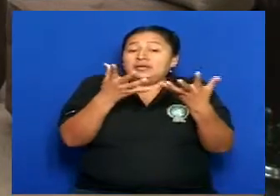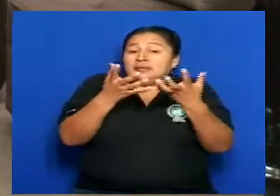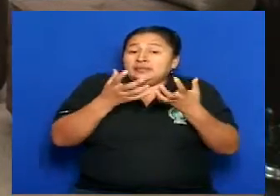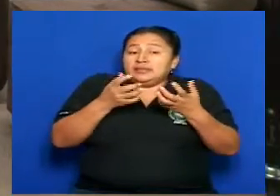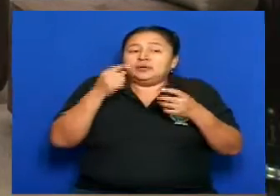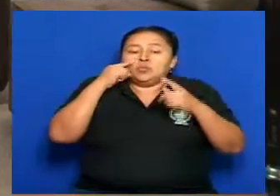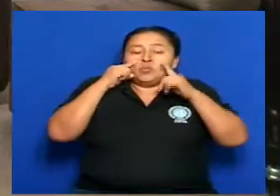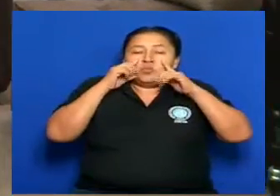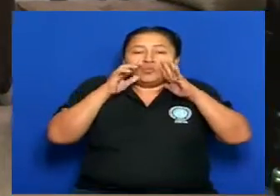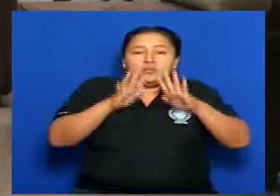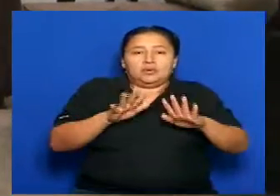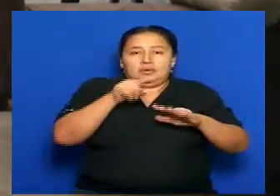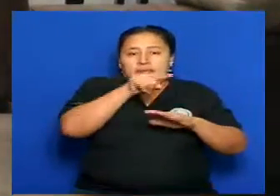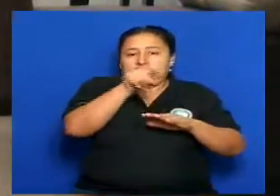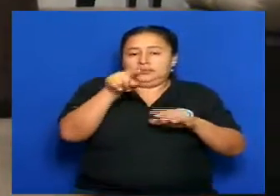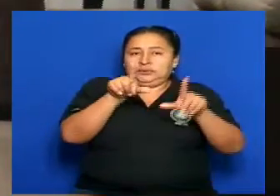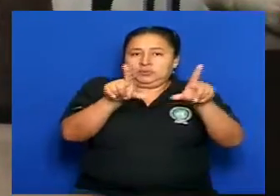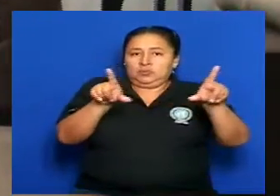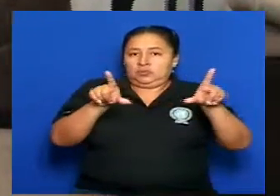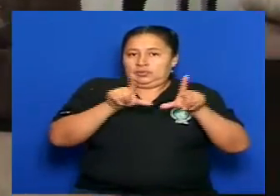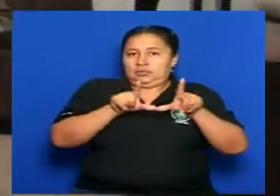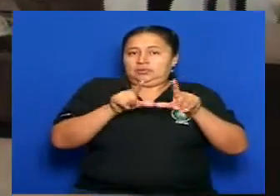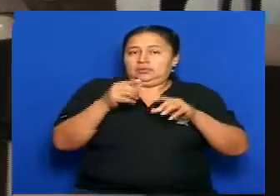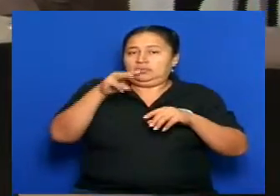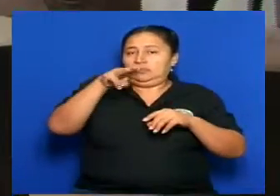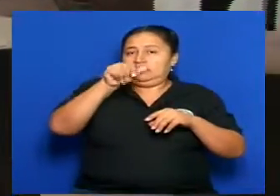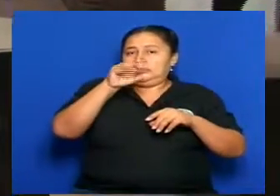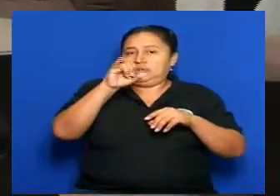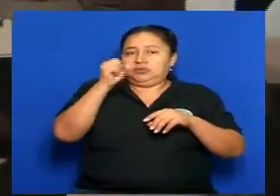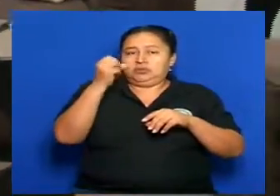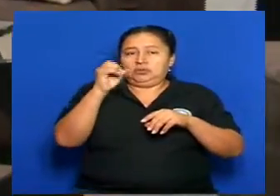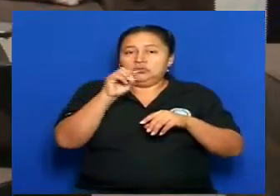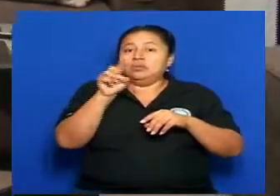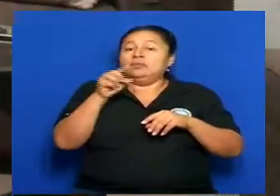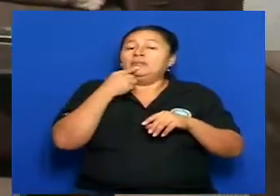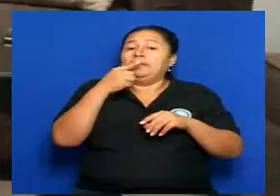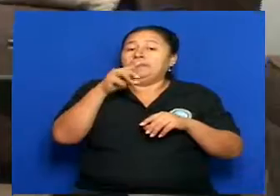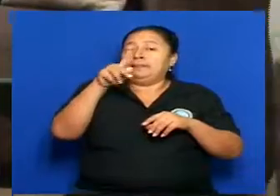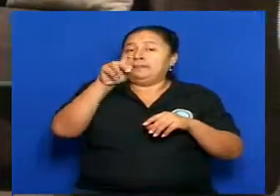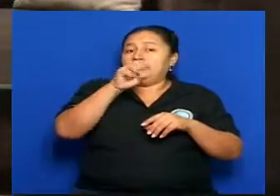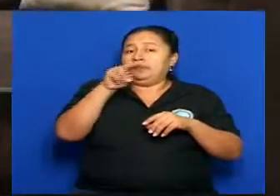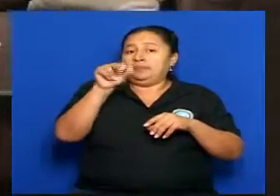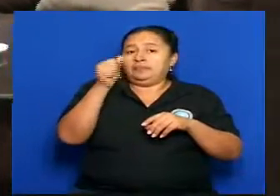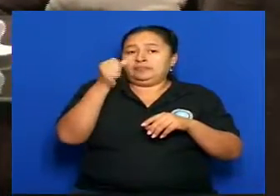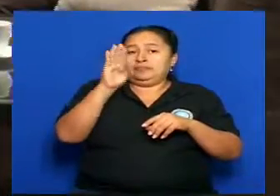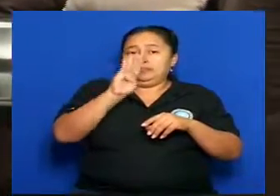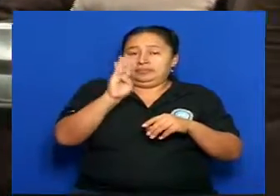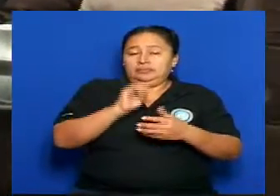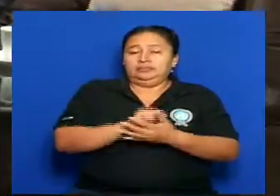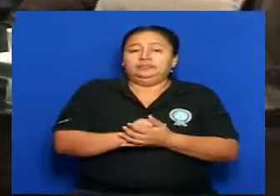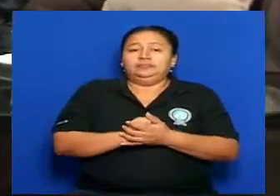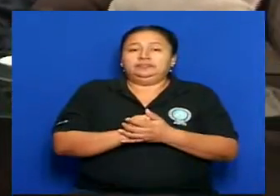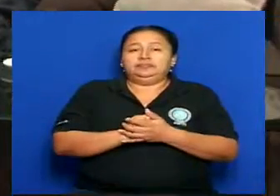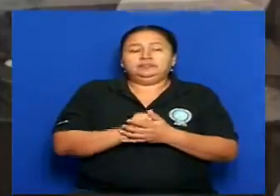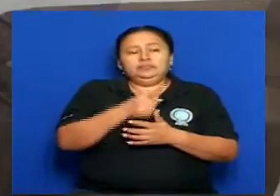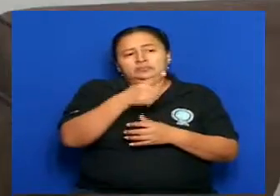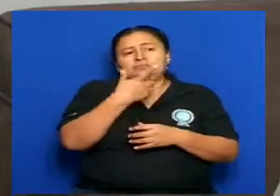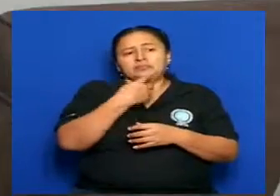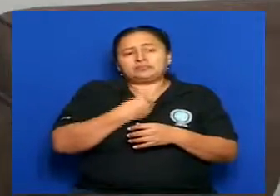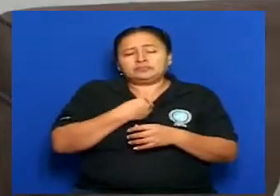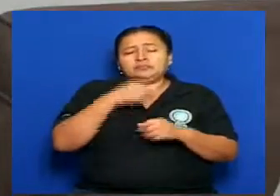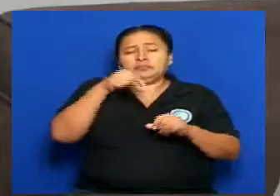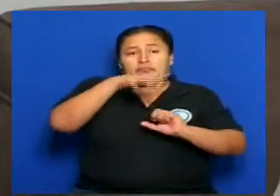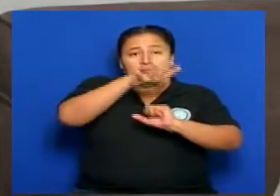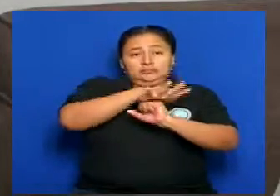de preservar el ecosistema del macizo de peña blanca usted nos mencionaba que en la comisión se va a dedicar